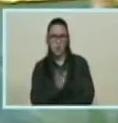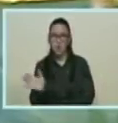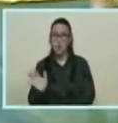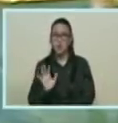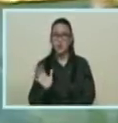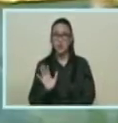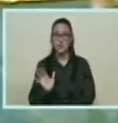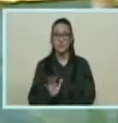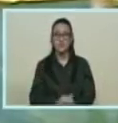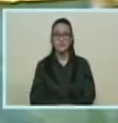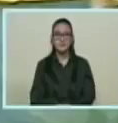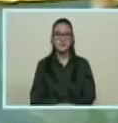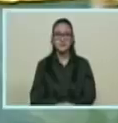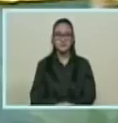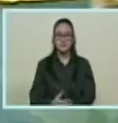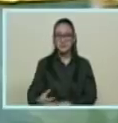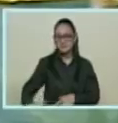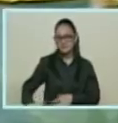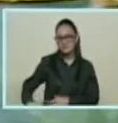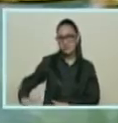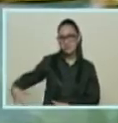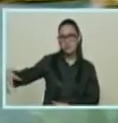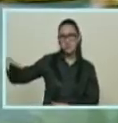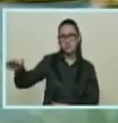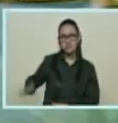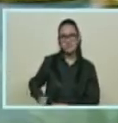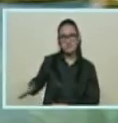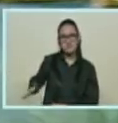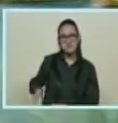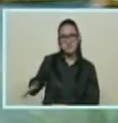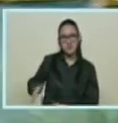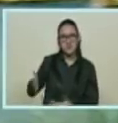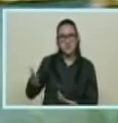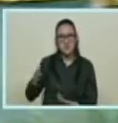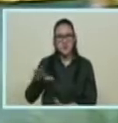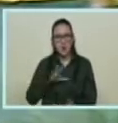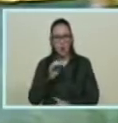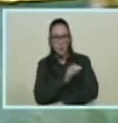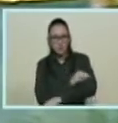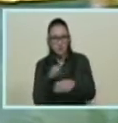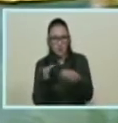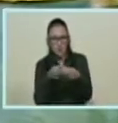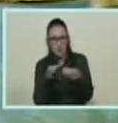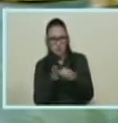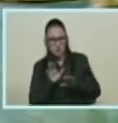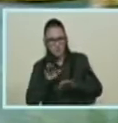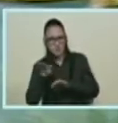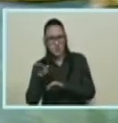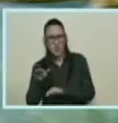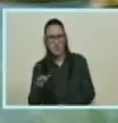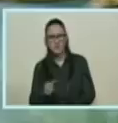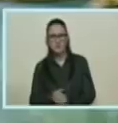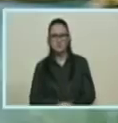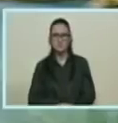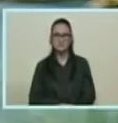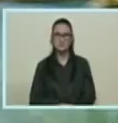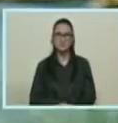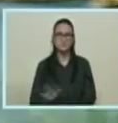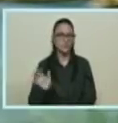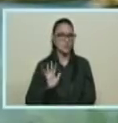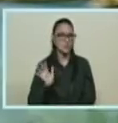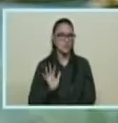¿Para llenar los bolsillos de Henry Ramos Alup y Julio Borges de monedas y monedas?